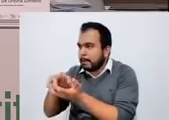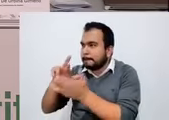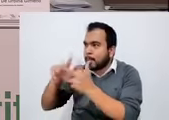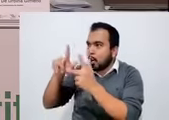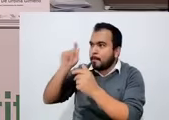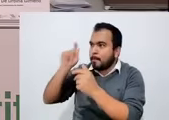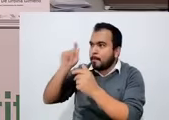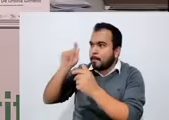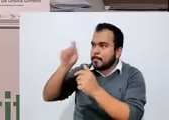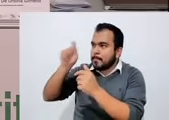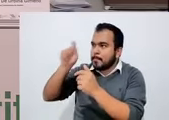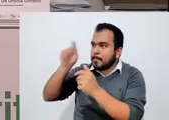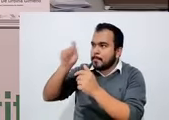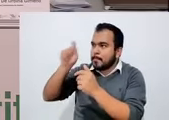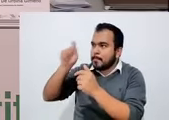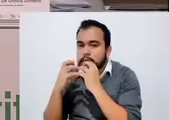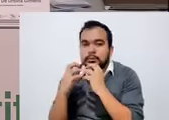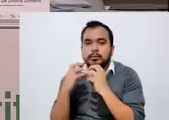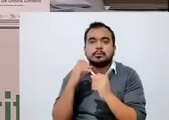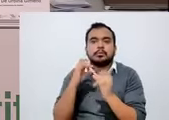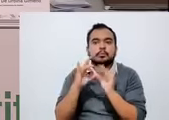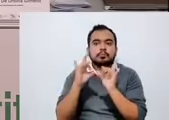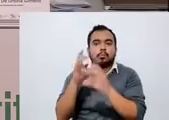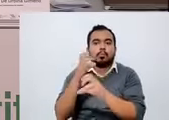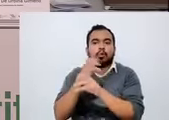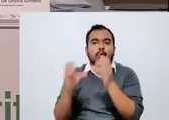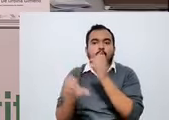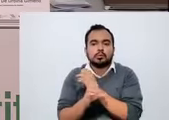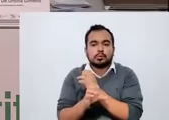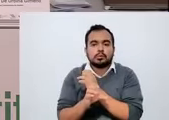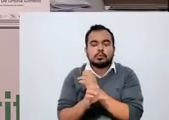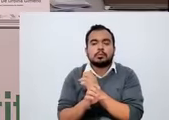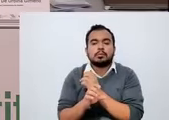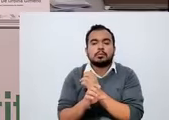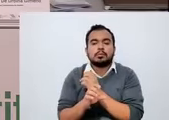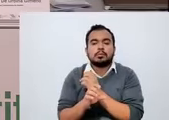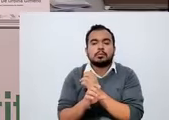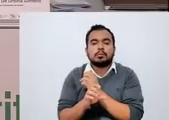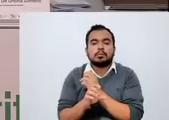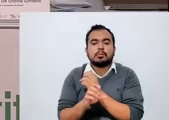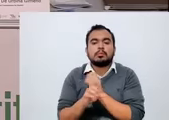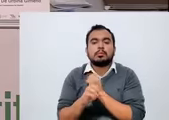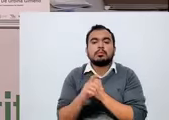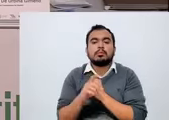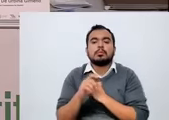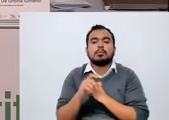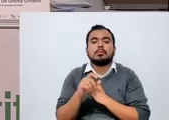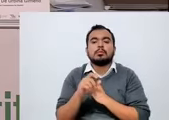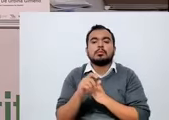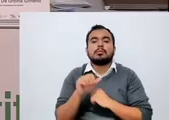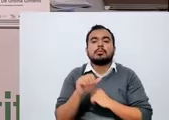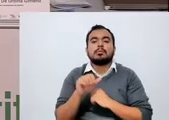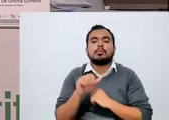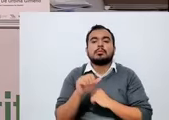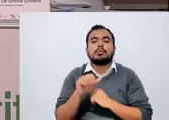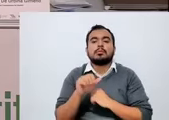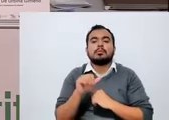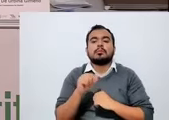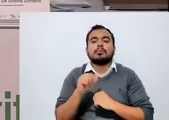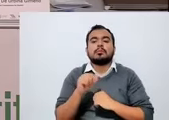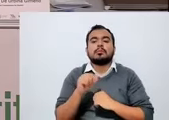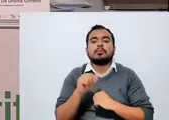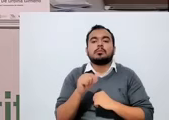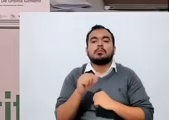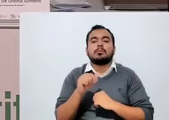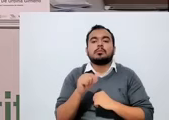haciendo cosas y al final están llevándose lo que piensan que es el cadáver del tipo. Y el tipo despierta. Y entonces